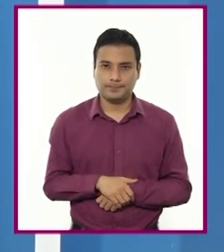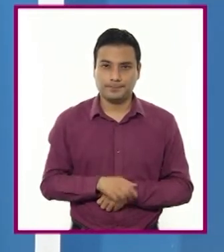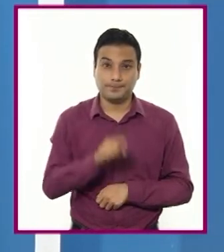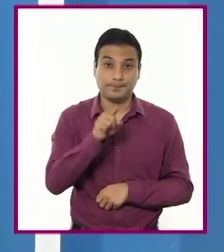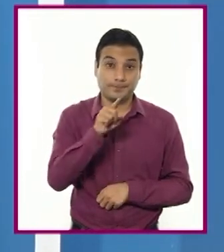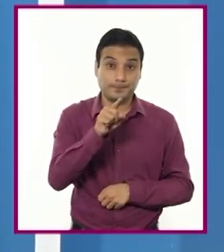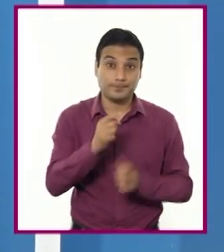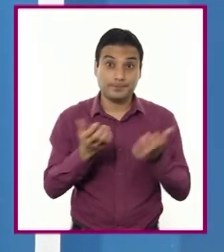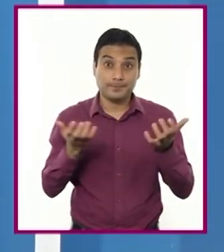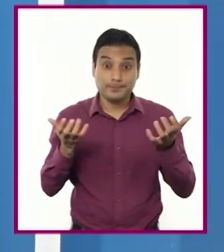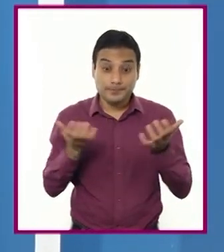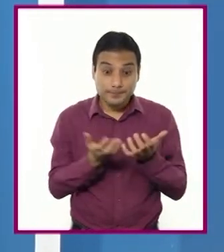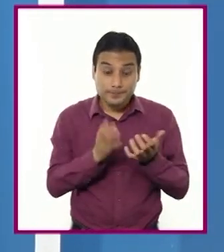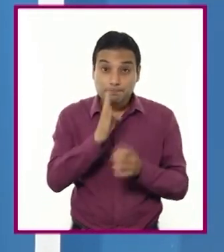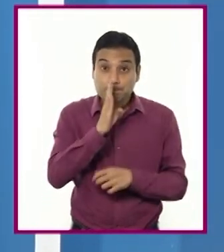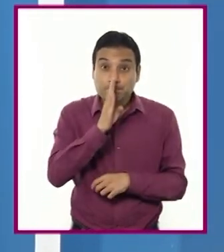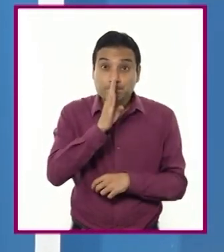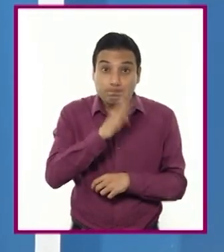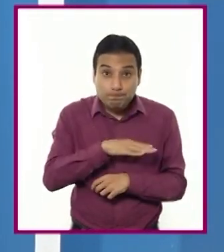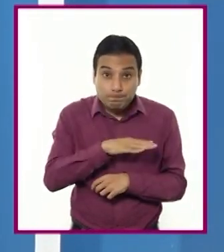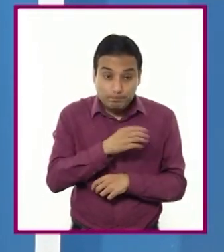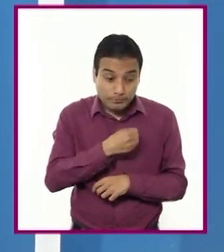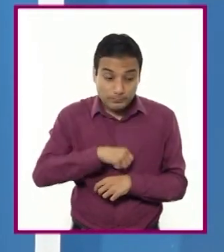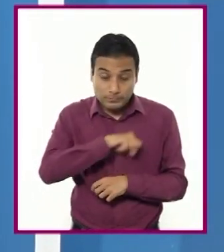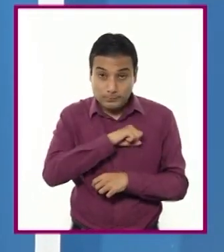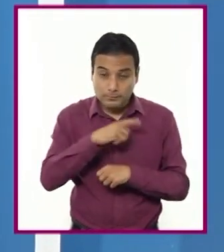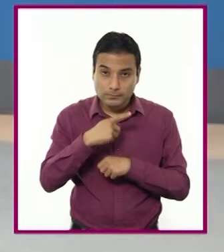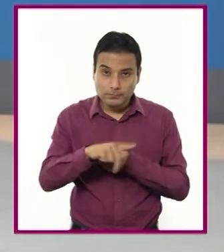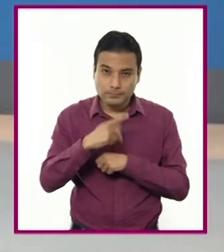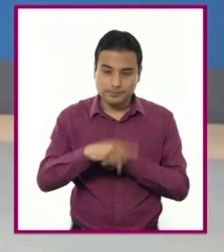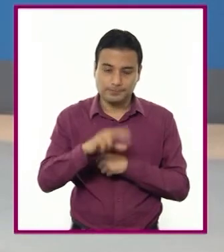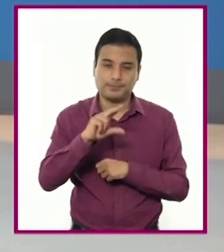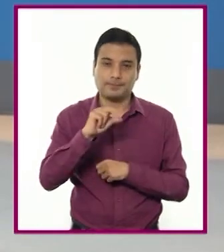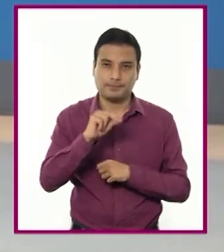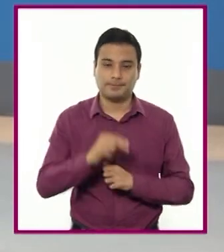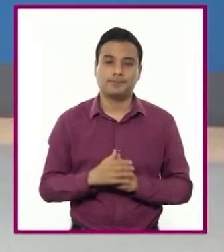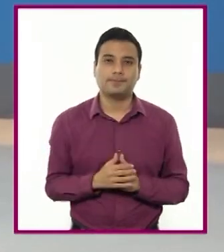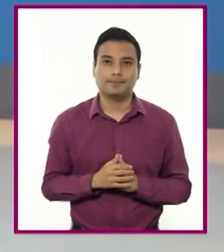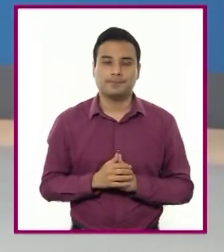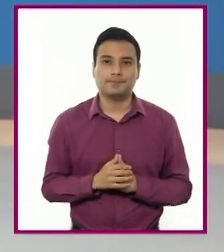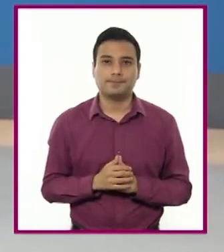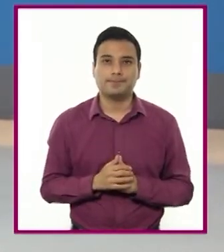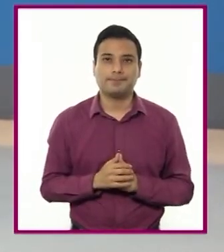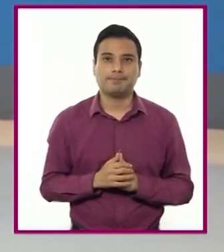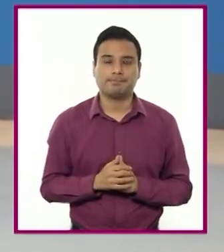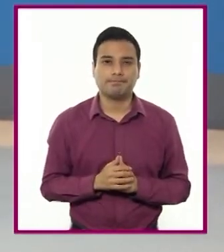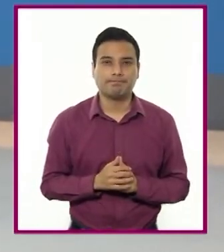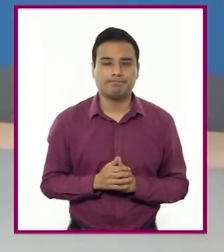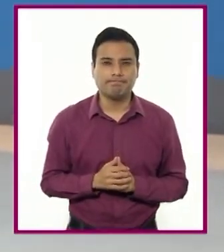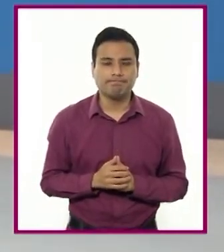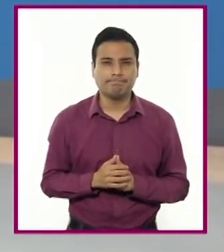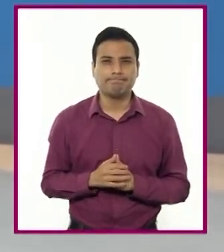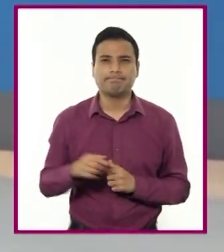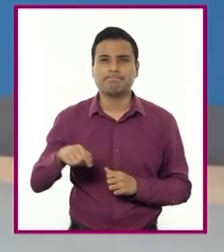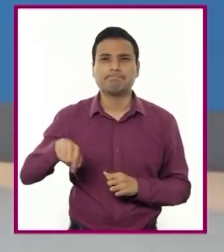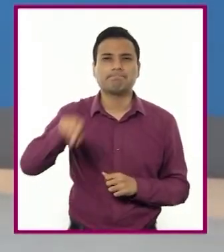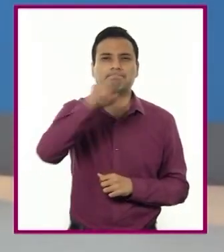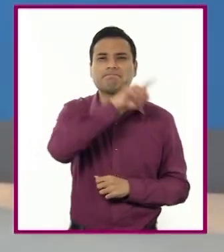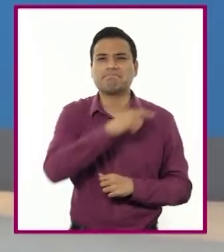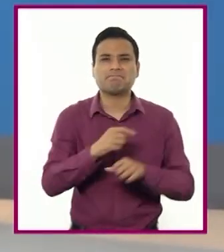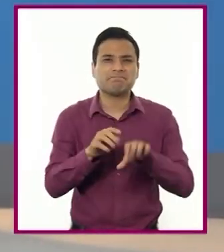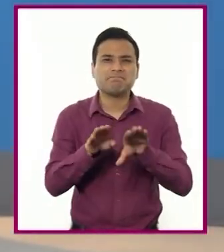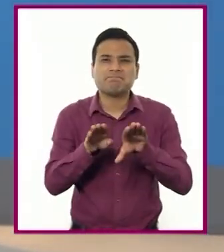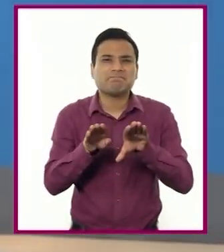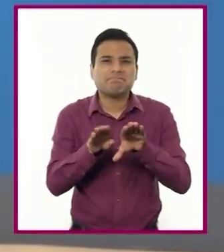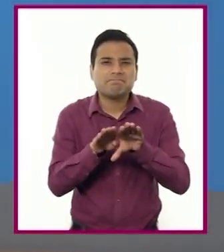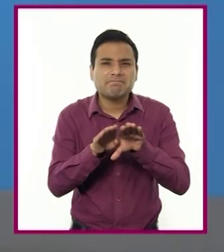puedan afectar no solo su presente, sino su futuro. Ante este desafío, ¿cómo pueden ustedes contribuir para